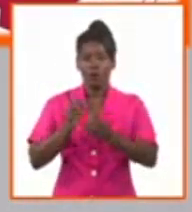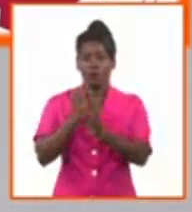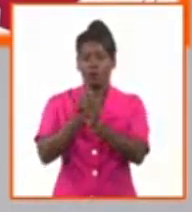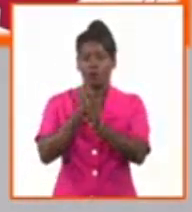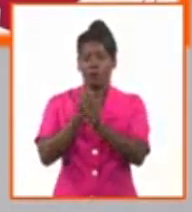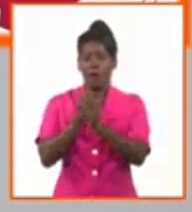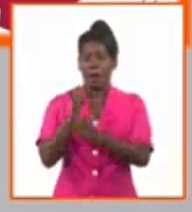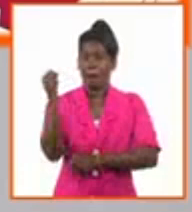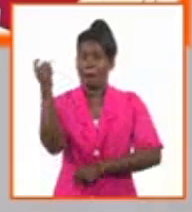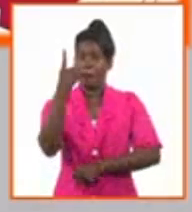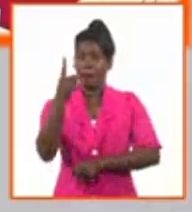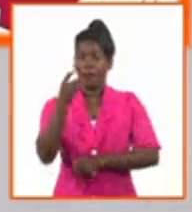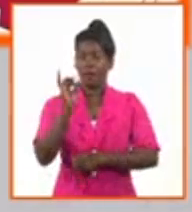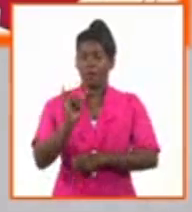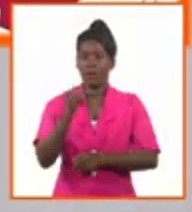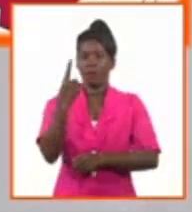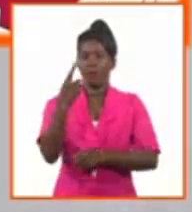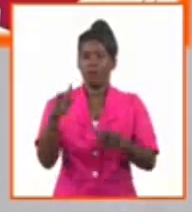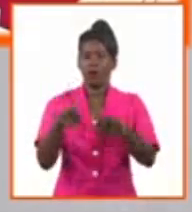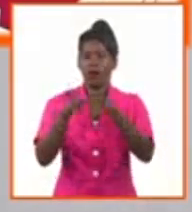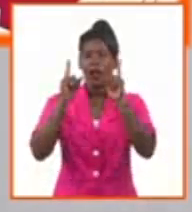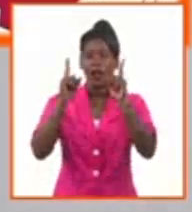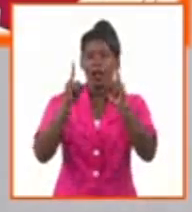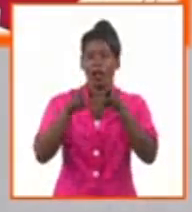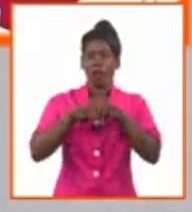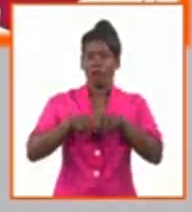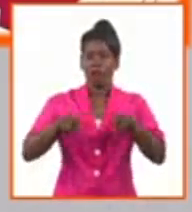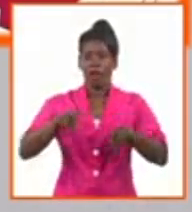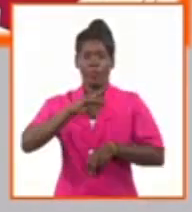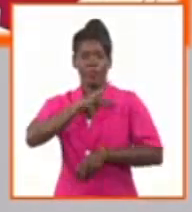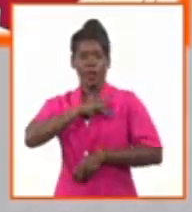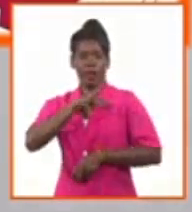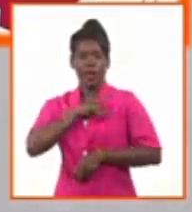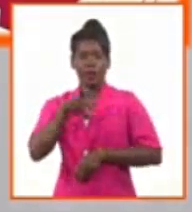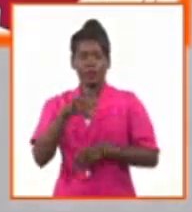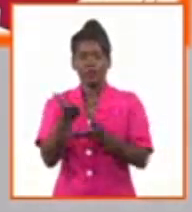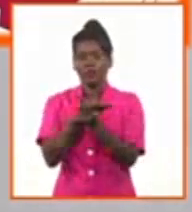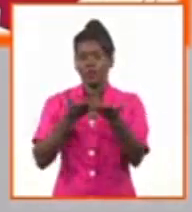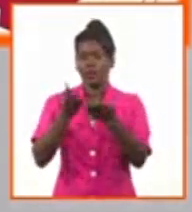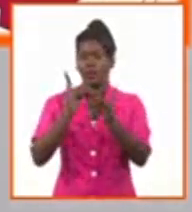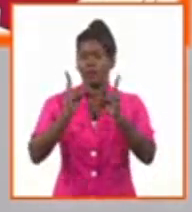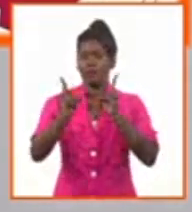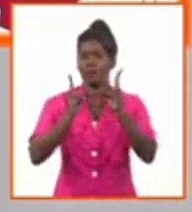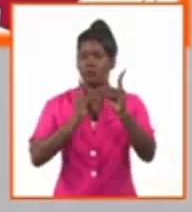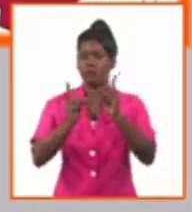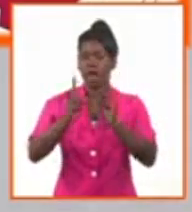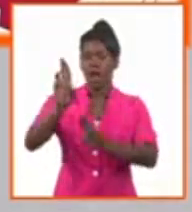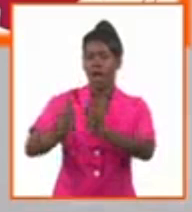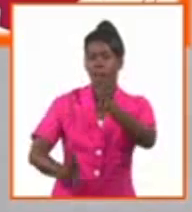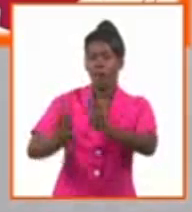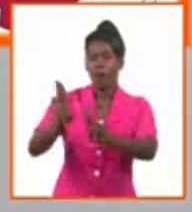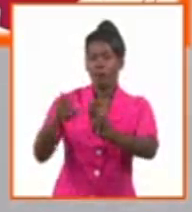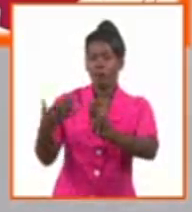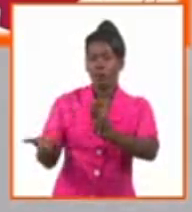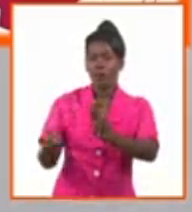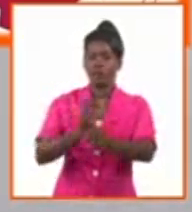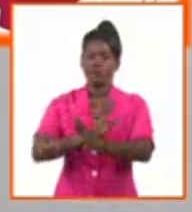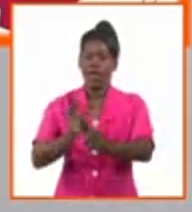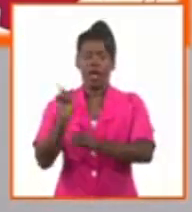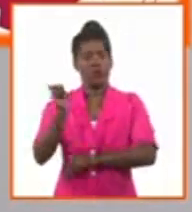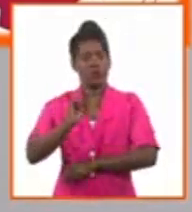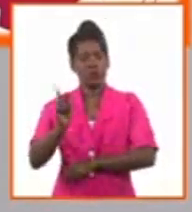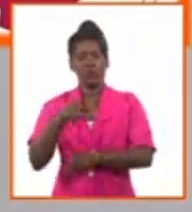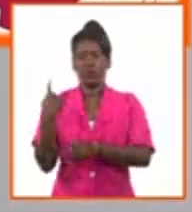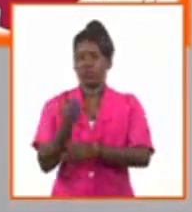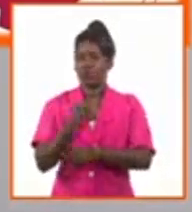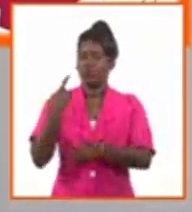solamente el momento de la plenaria donde se reúnen todos los delegados a comentar sobre los acuerdos, sino queremos que sea también un proceso